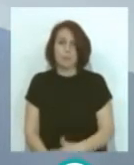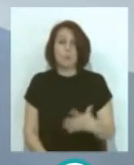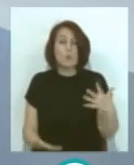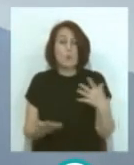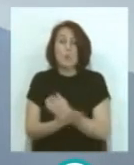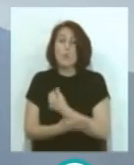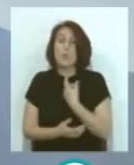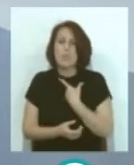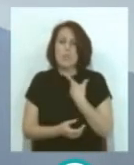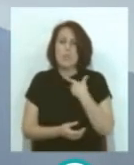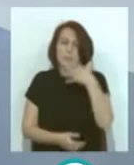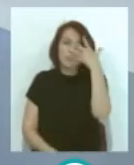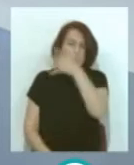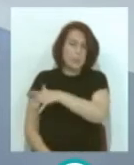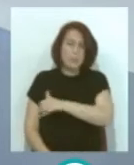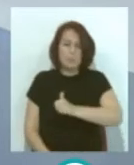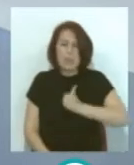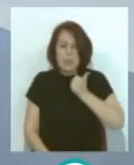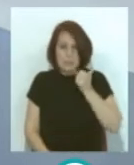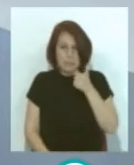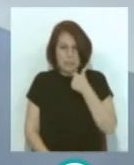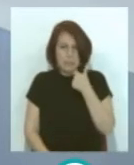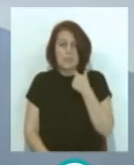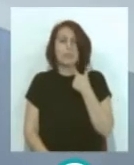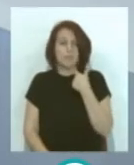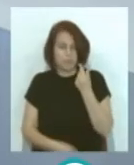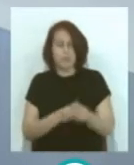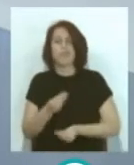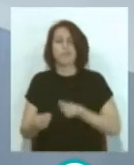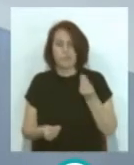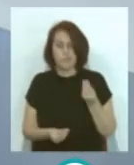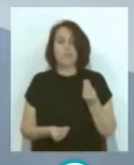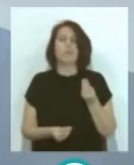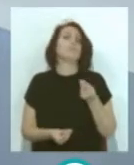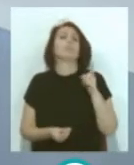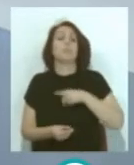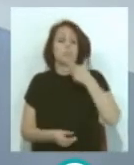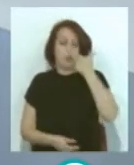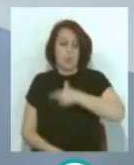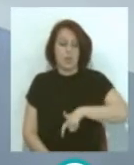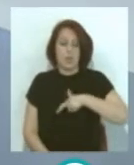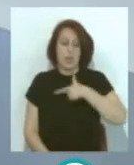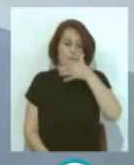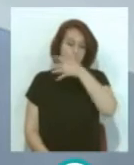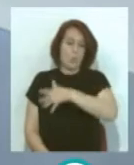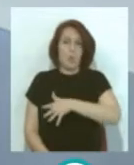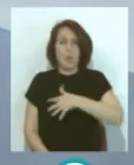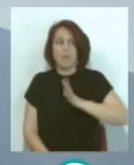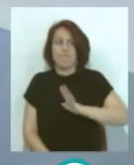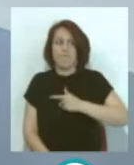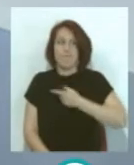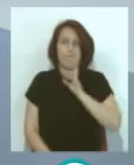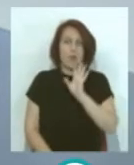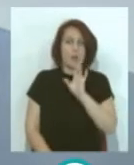Todas las muchas denuncias falsas que se hacen. Que también los que denuncian con falsedad, le